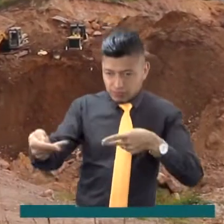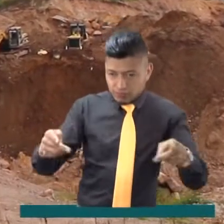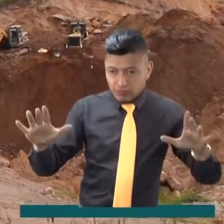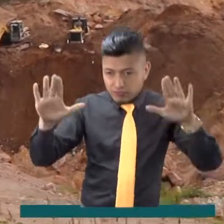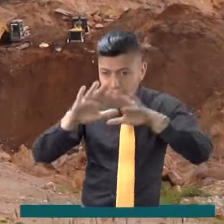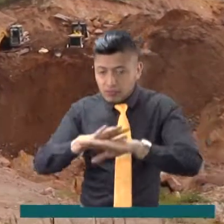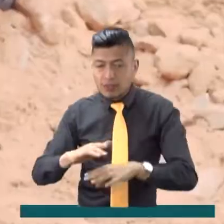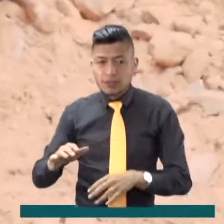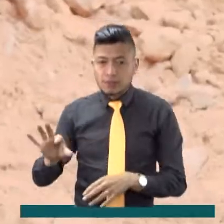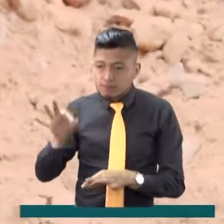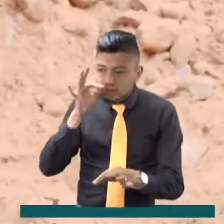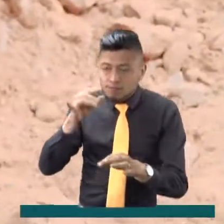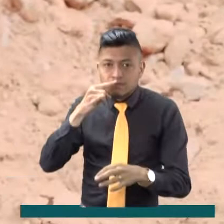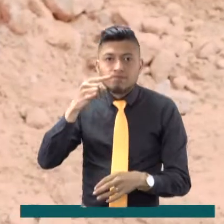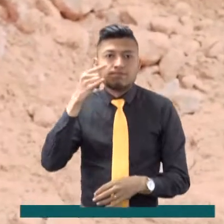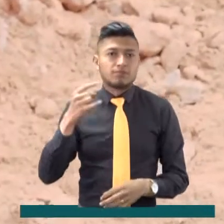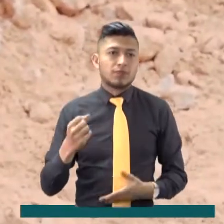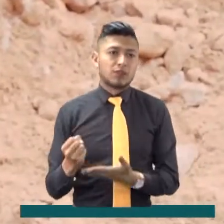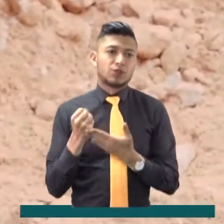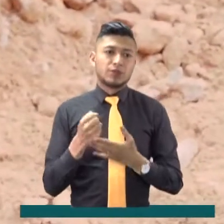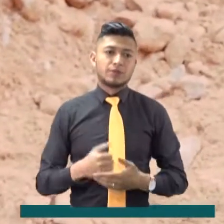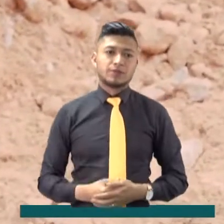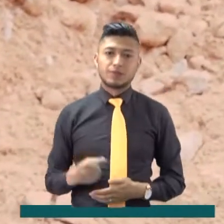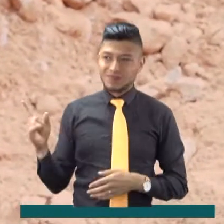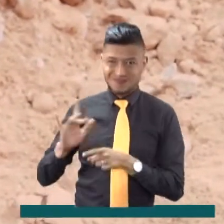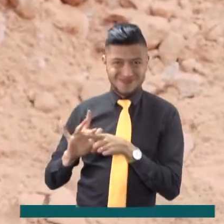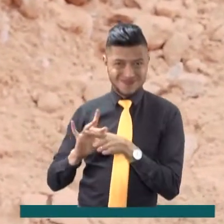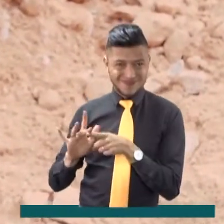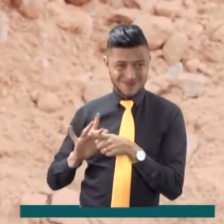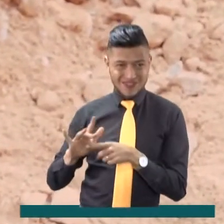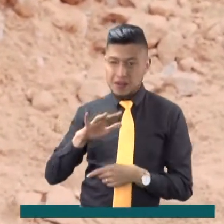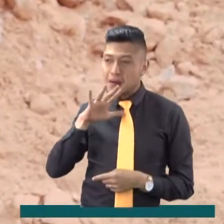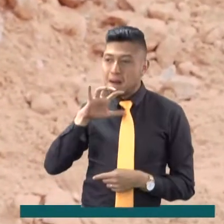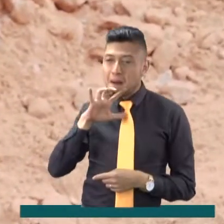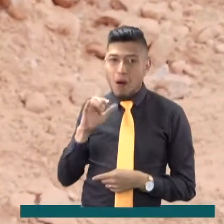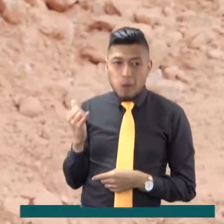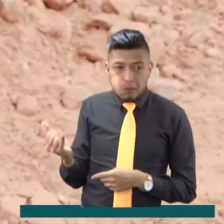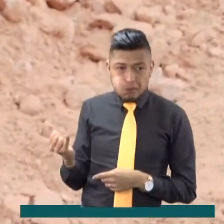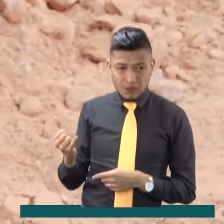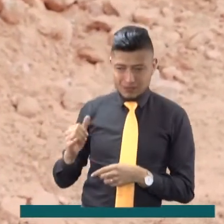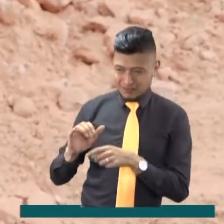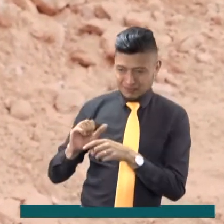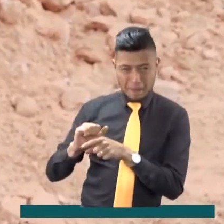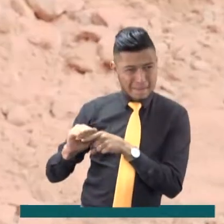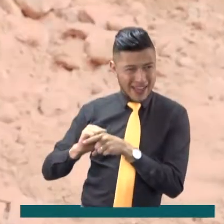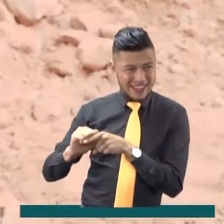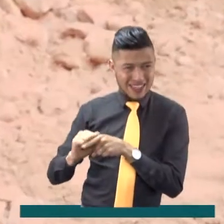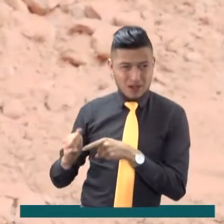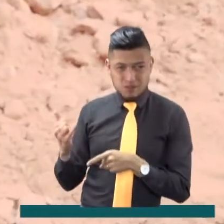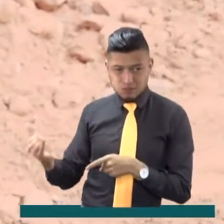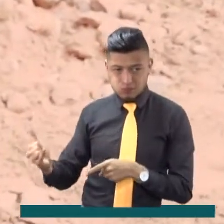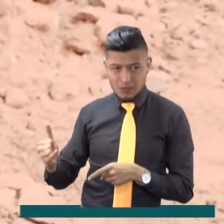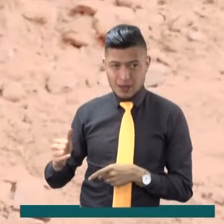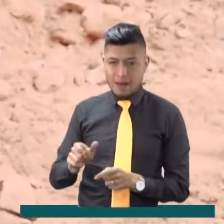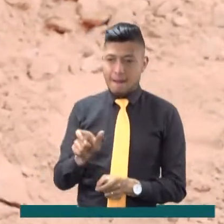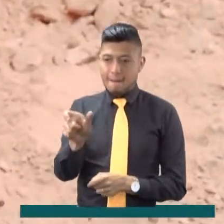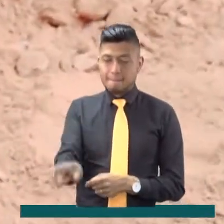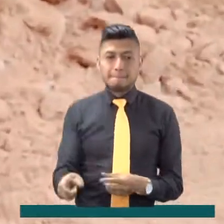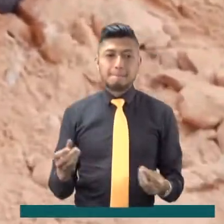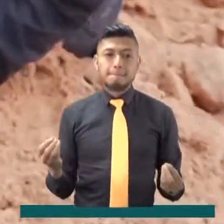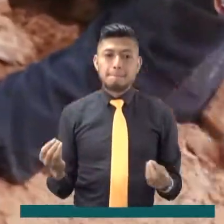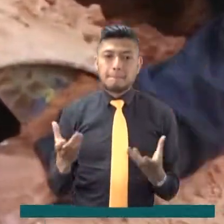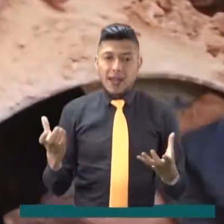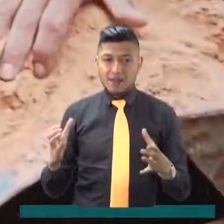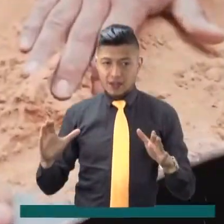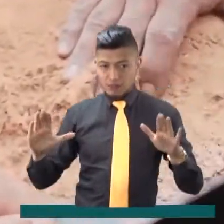restos. Bueno, uno de los ejercicios de los canes que están en esta práctica es para una persona viva